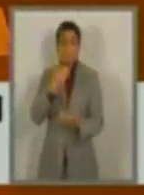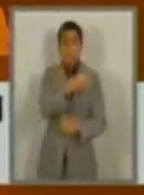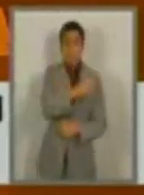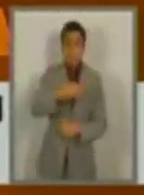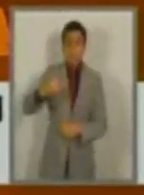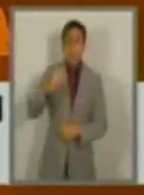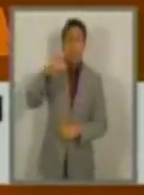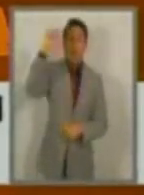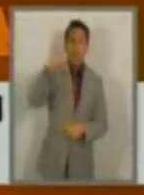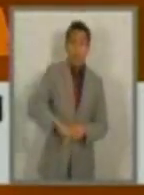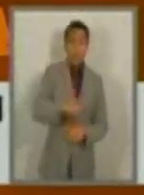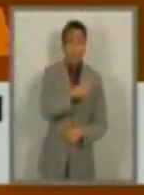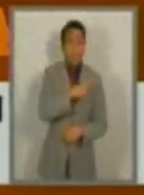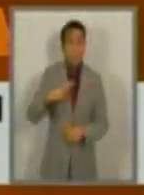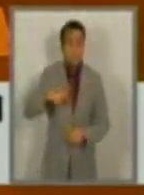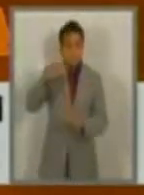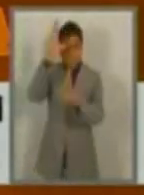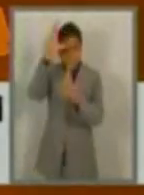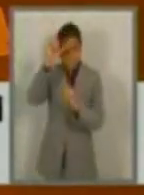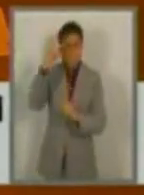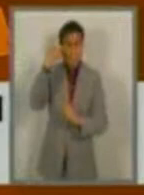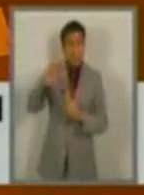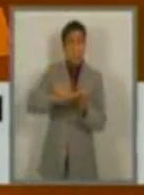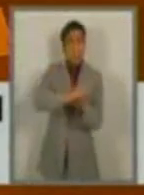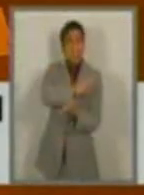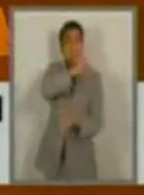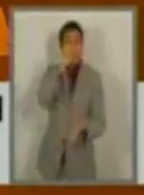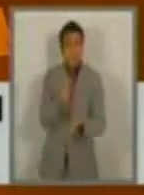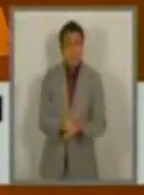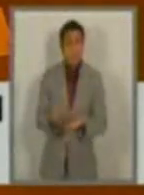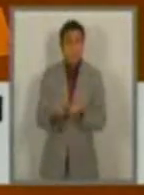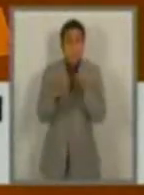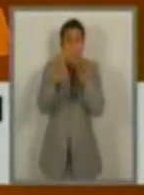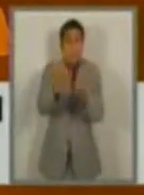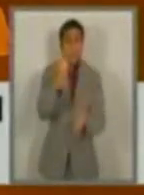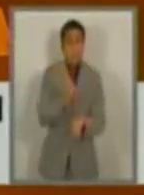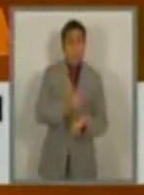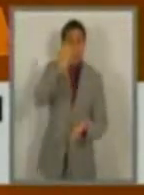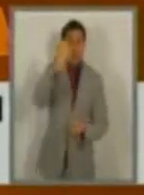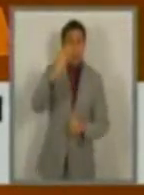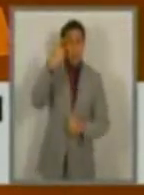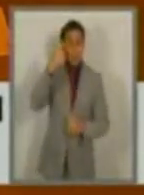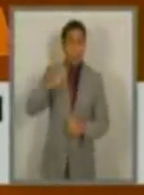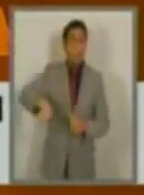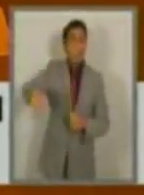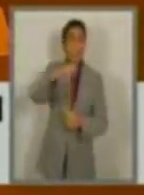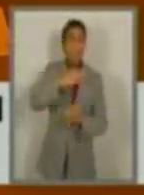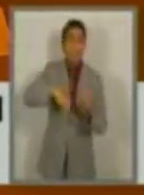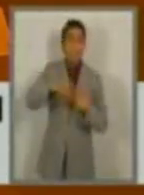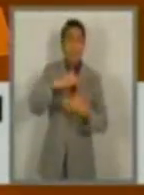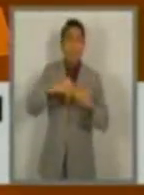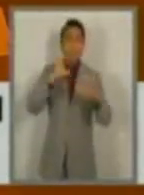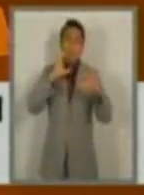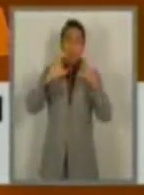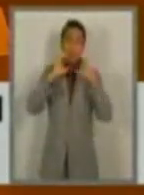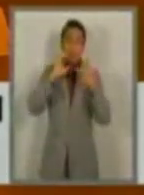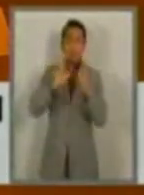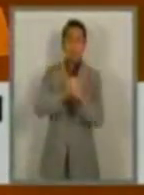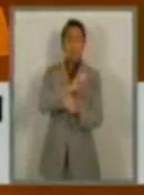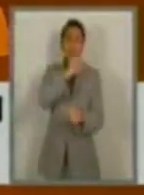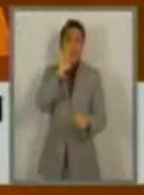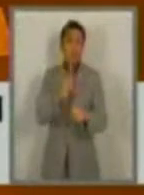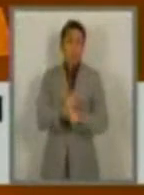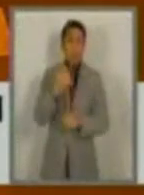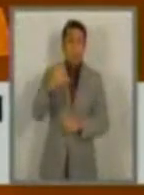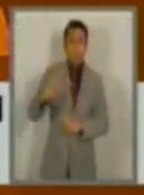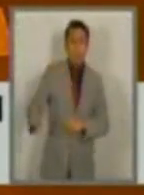aprobación de esta ley, que brindará certeza a todos aquellos involucrados en la materia de comunicación social y